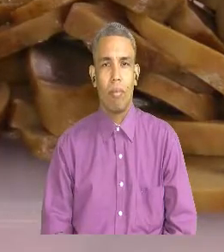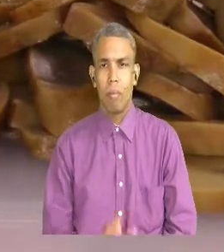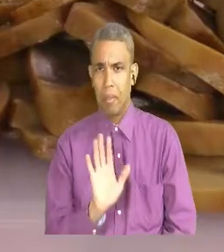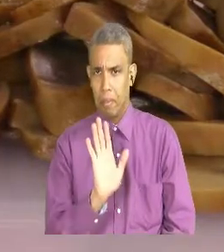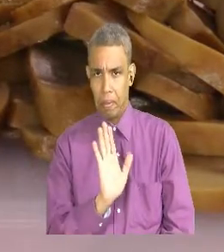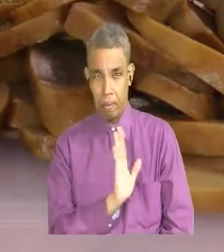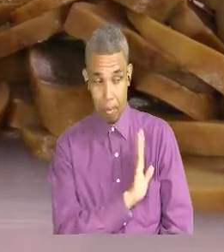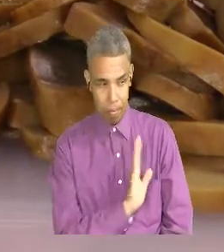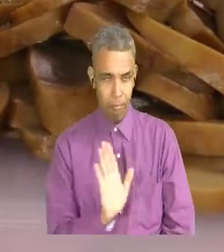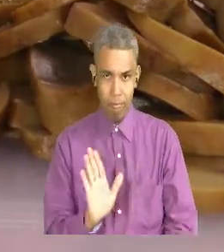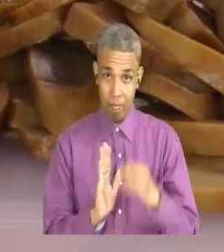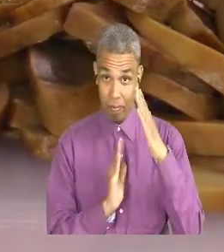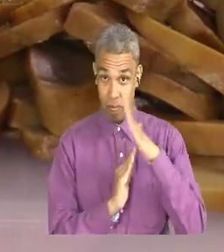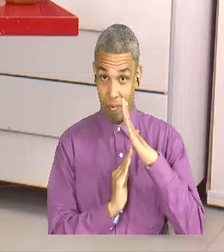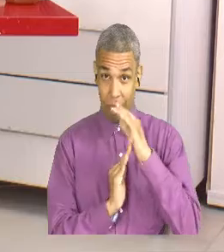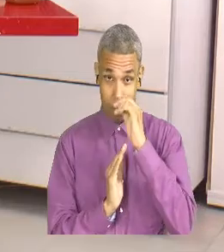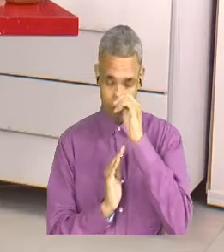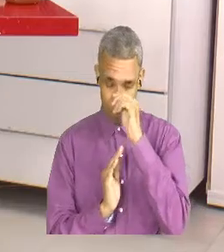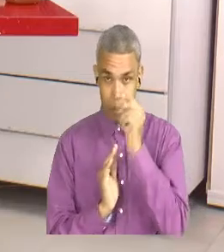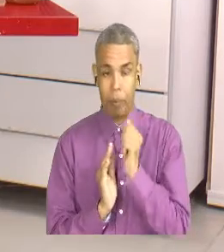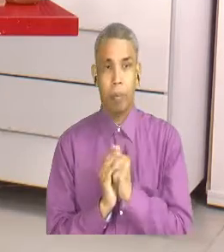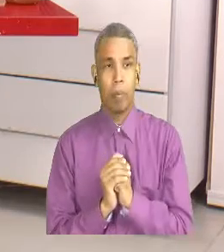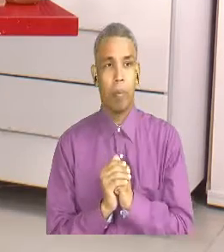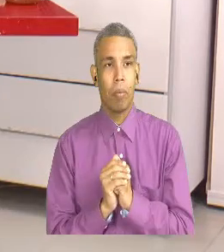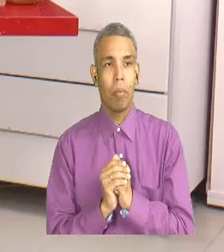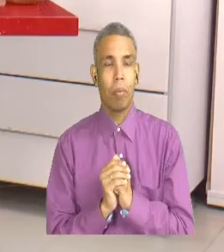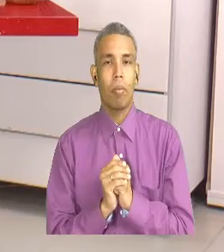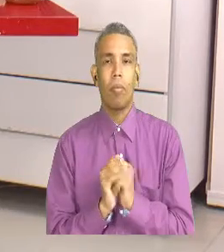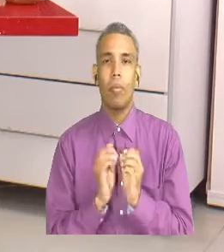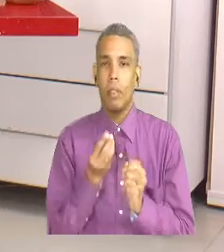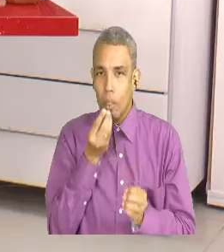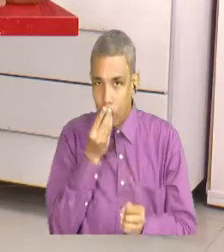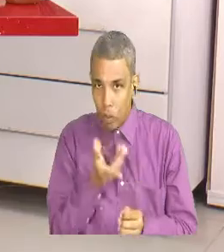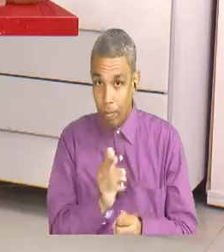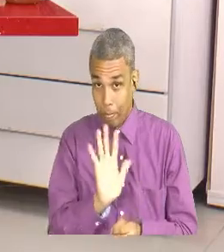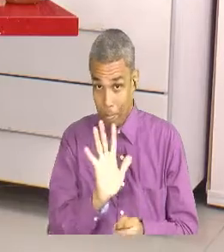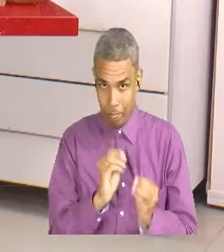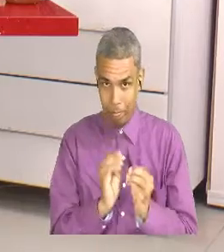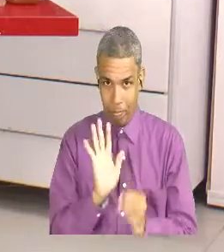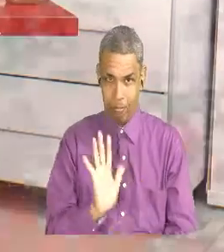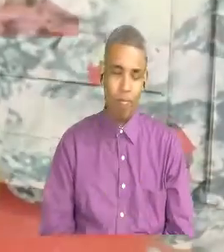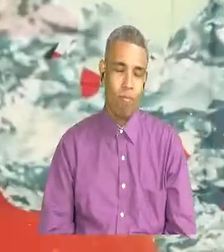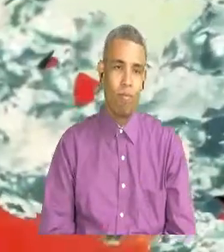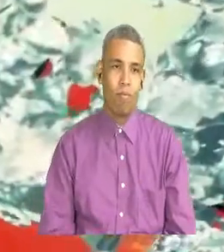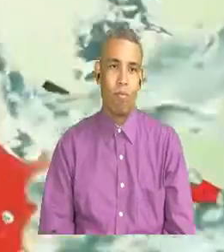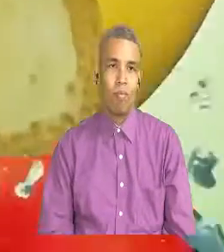pausa del día? Recuerden ustedes, queridos televidentes, que este su programa es A Pedir de Boca. Ya regresamos. Claro.